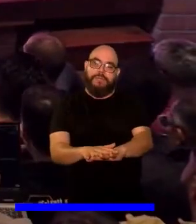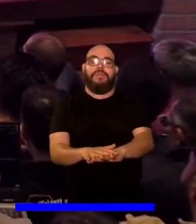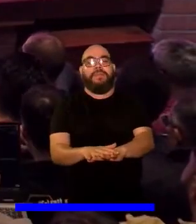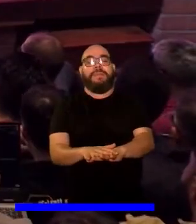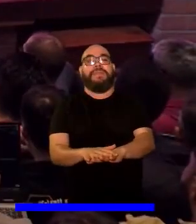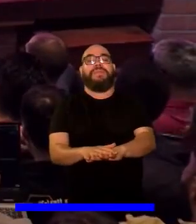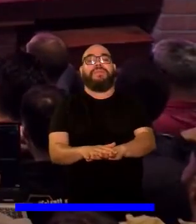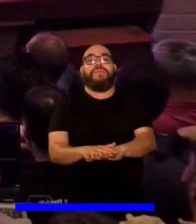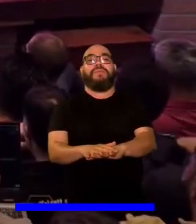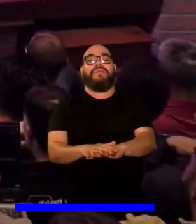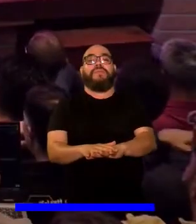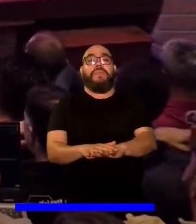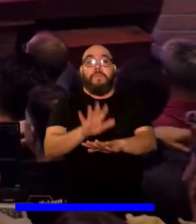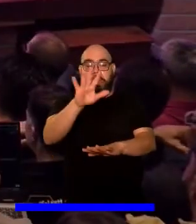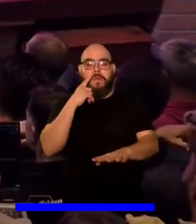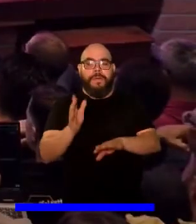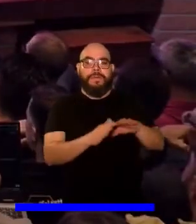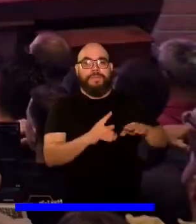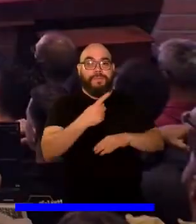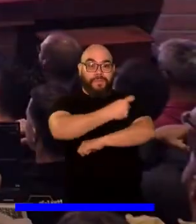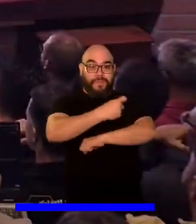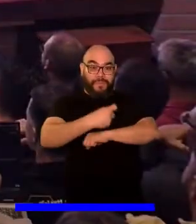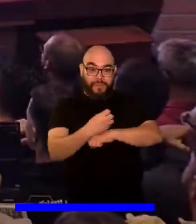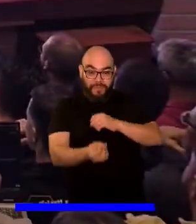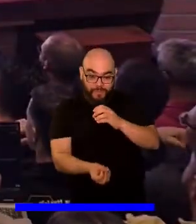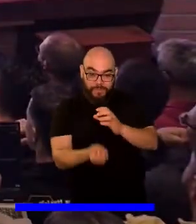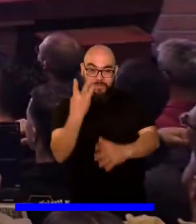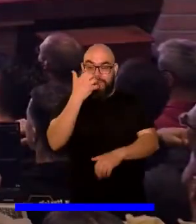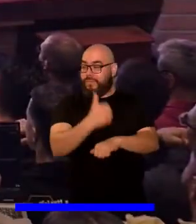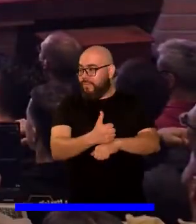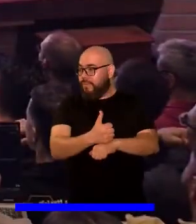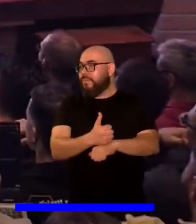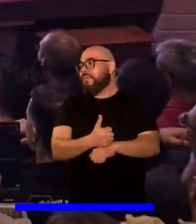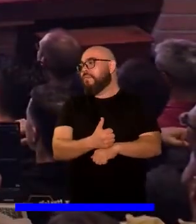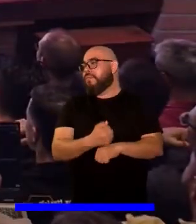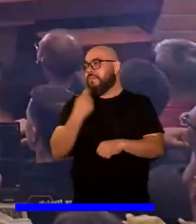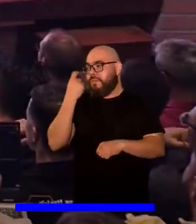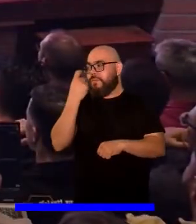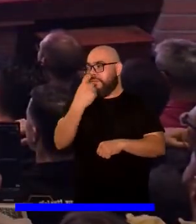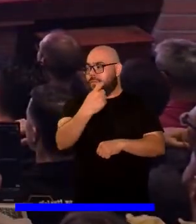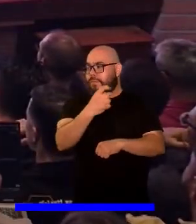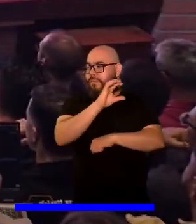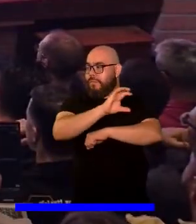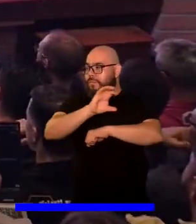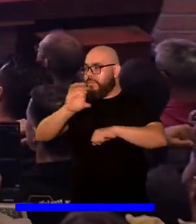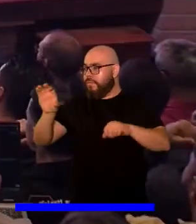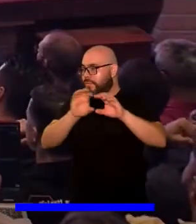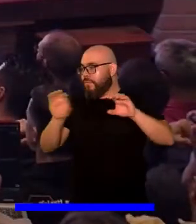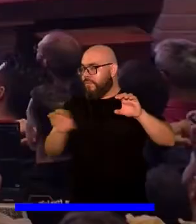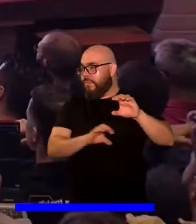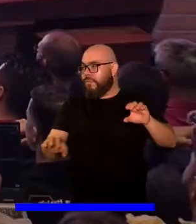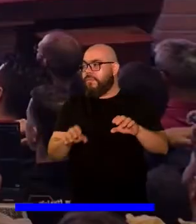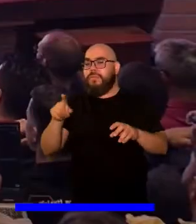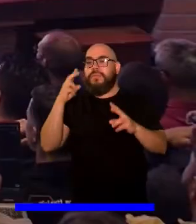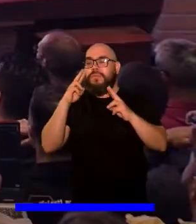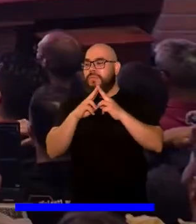Primer dato, cuando Google surge, empieza con un buscador, ¿sí? Por eso también es como lo que más conocen